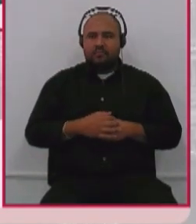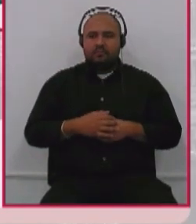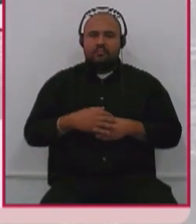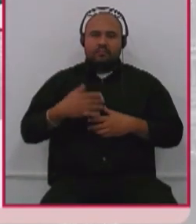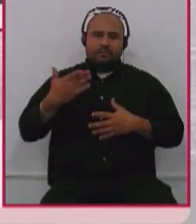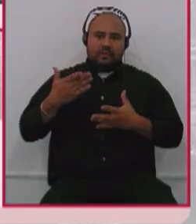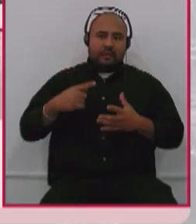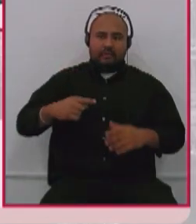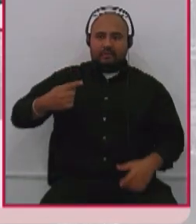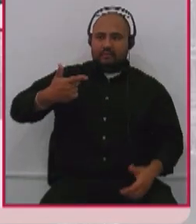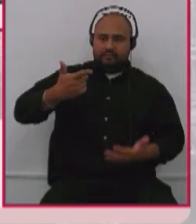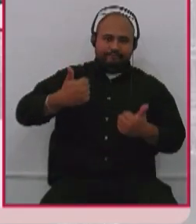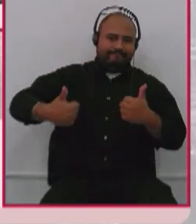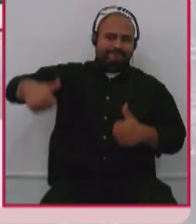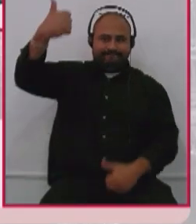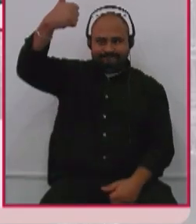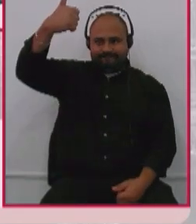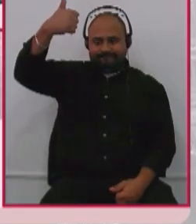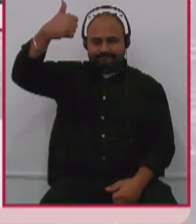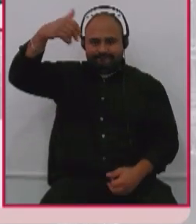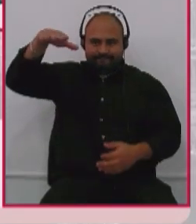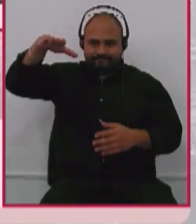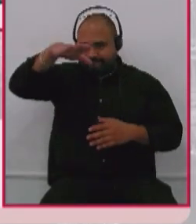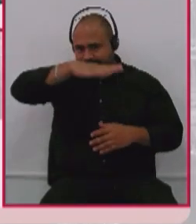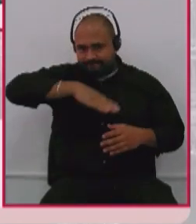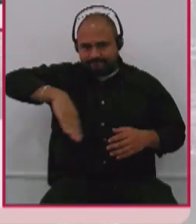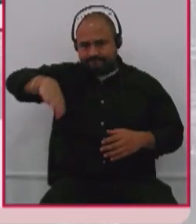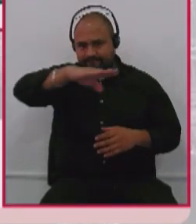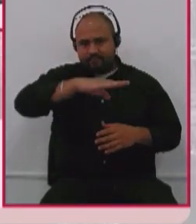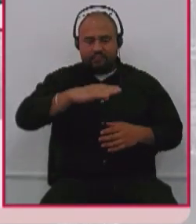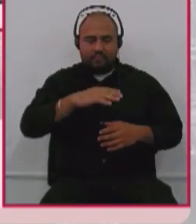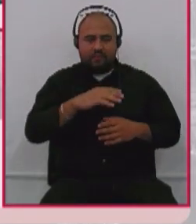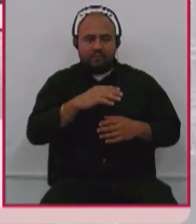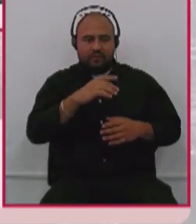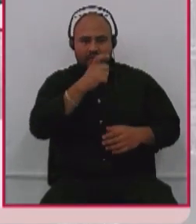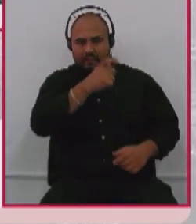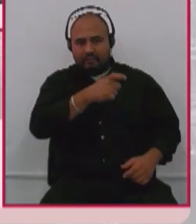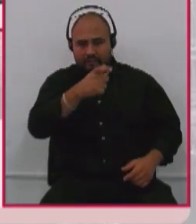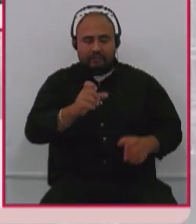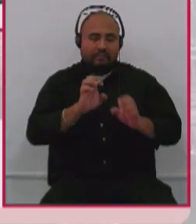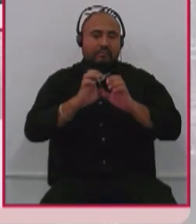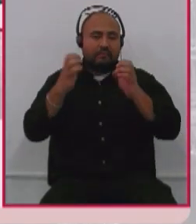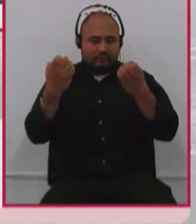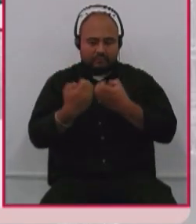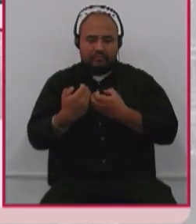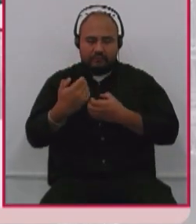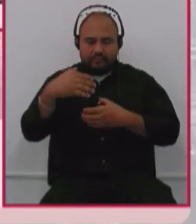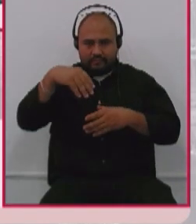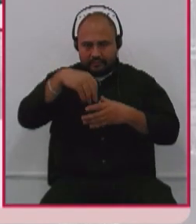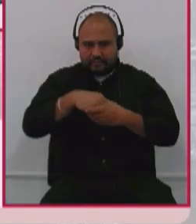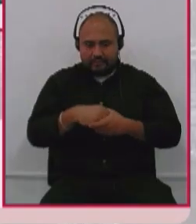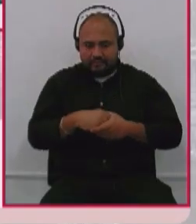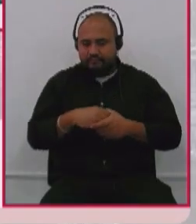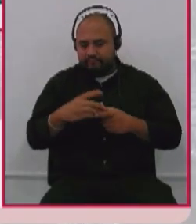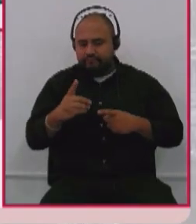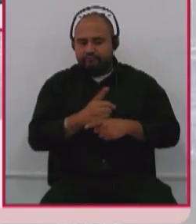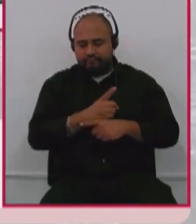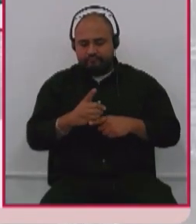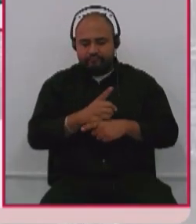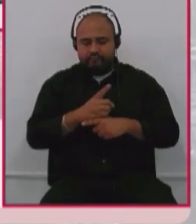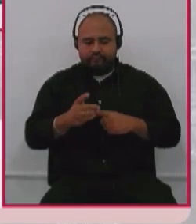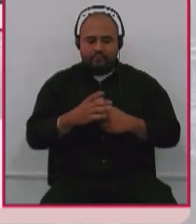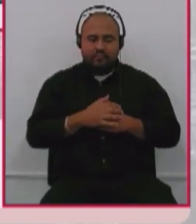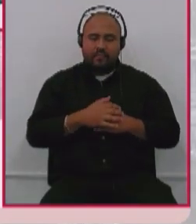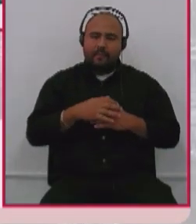gerente general, ¿no? a todas las demás personas del equipo multidisciplinario. Rápidamente el equipo se